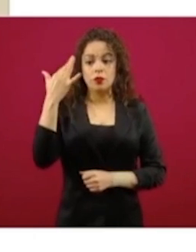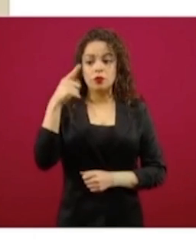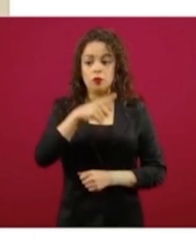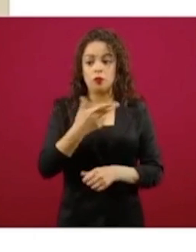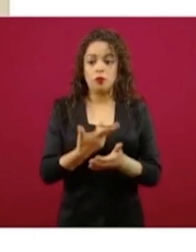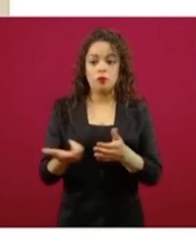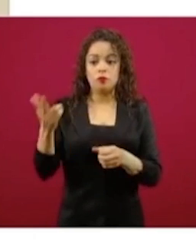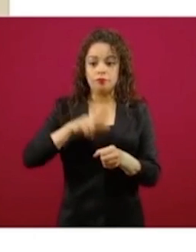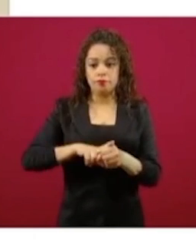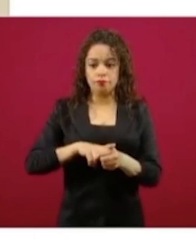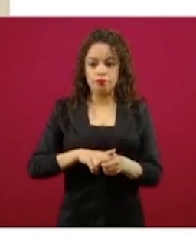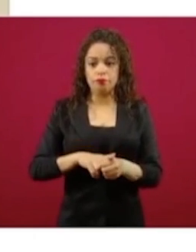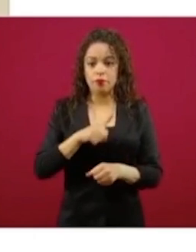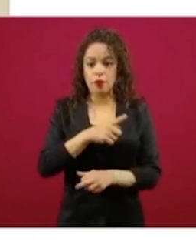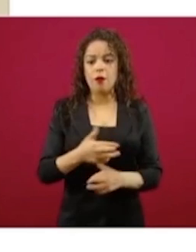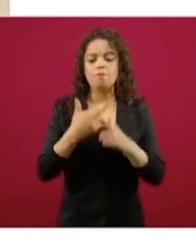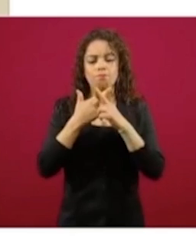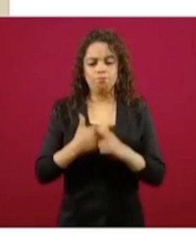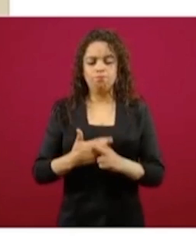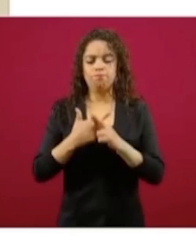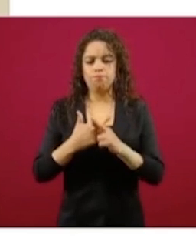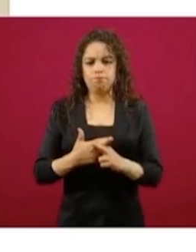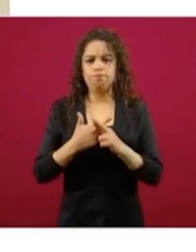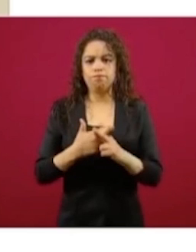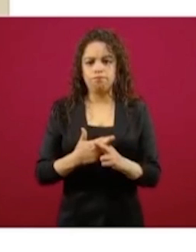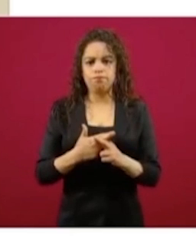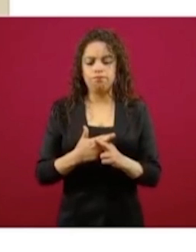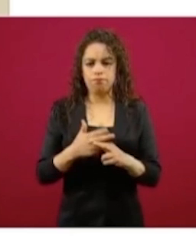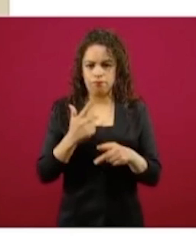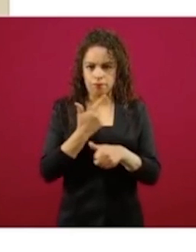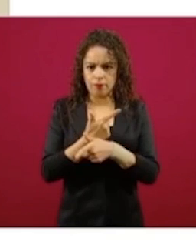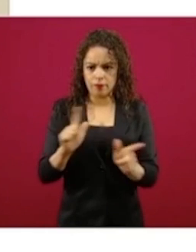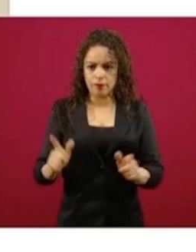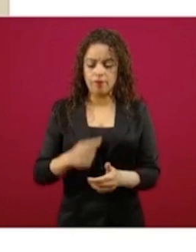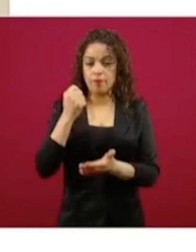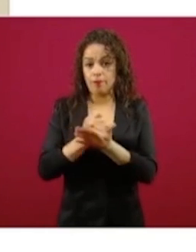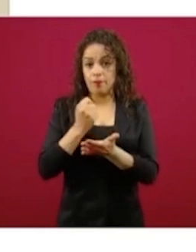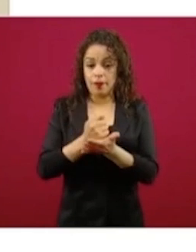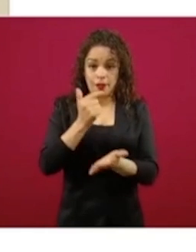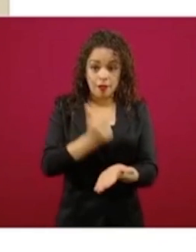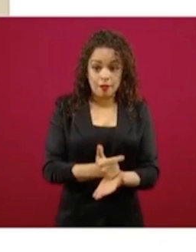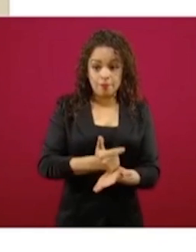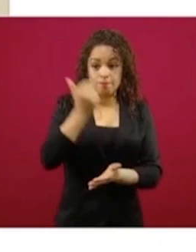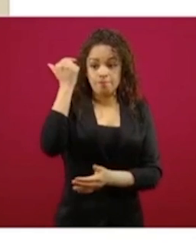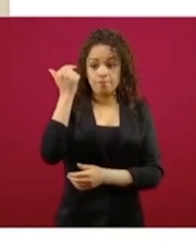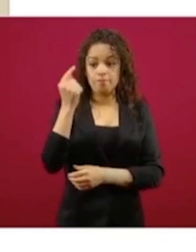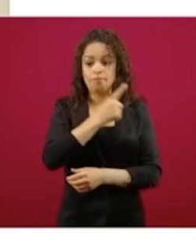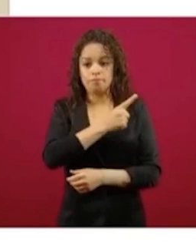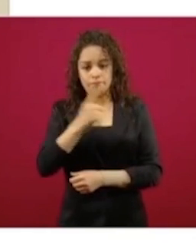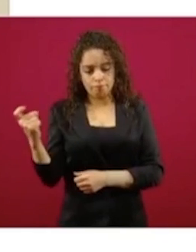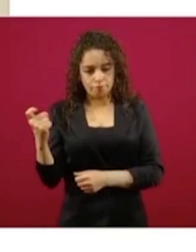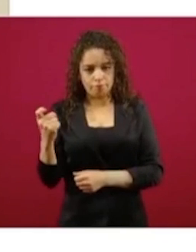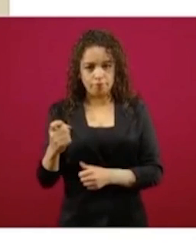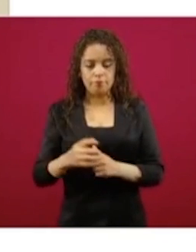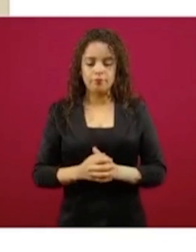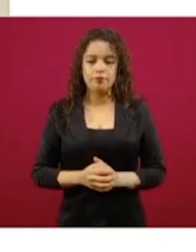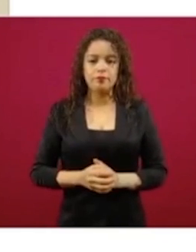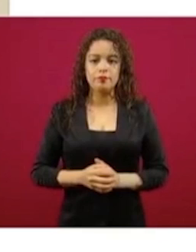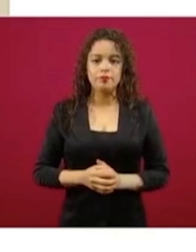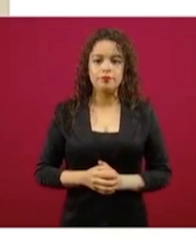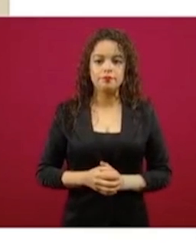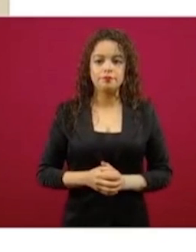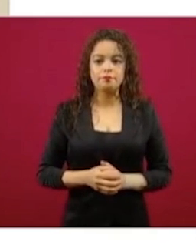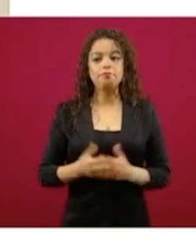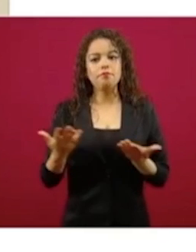mismas que están disponibles. De terapia intensiva tendremos 100, ya estas están en iguales circunstancias, pueden ser